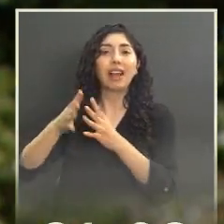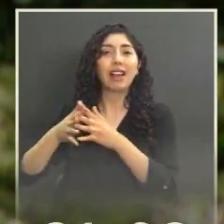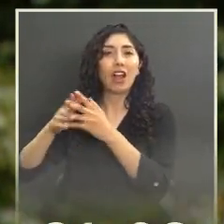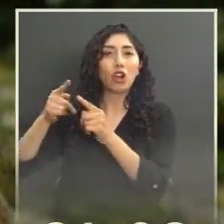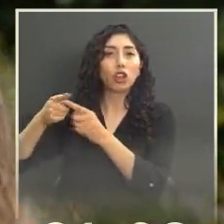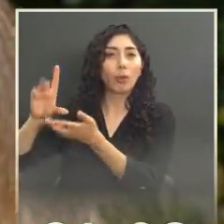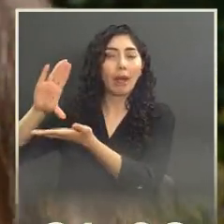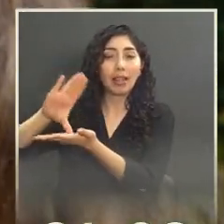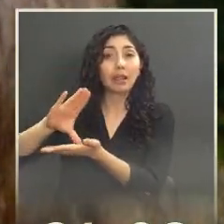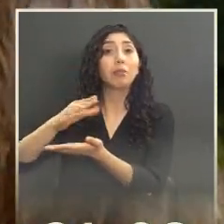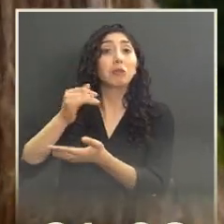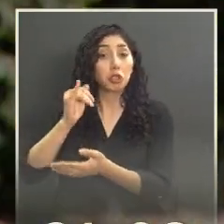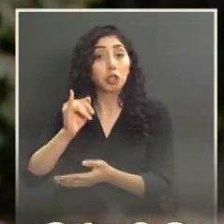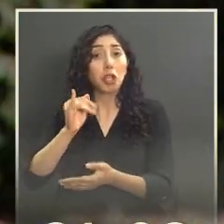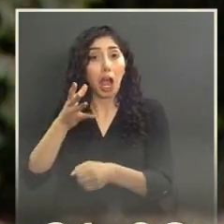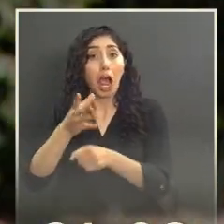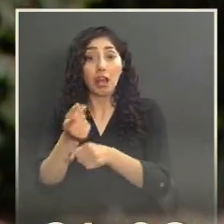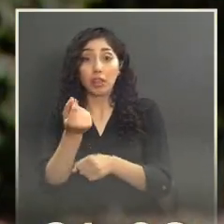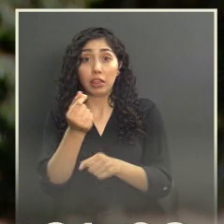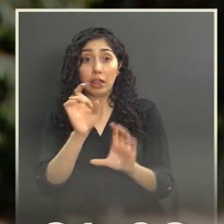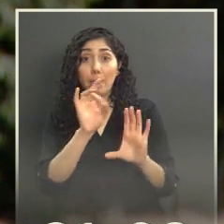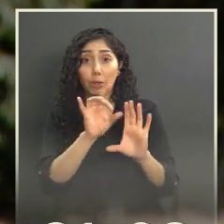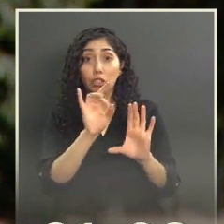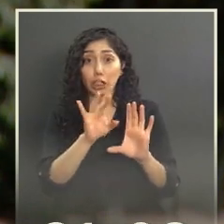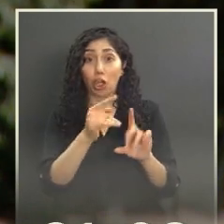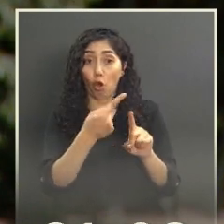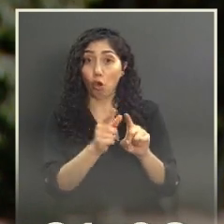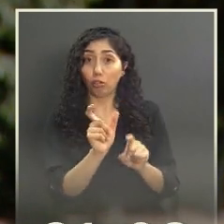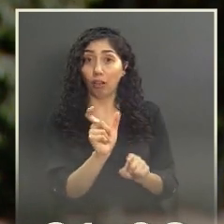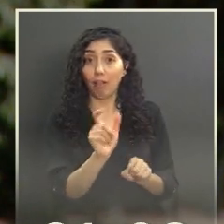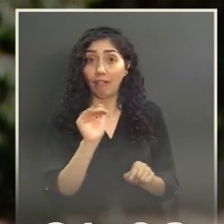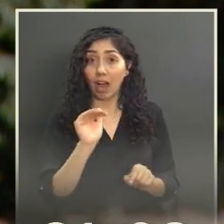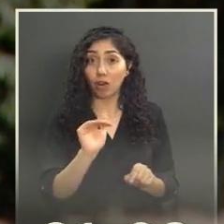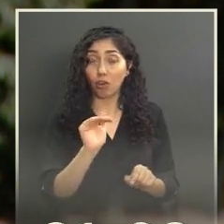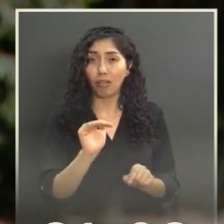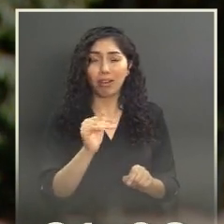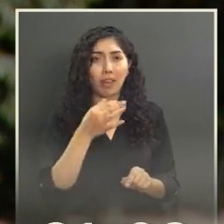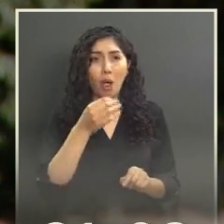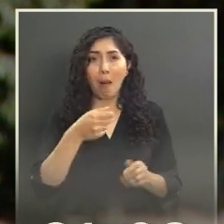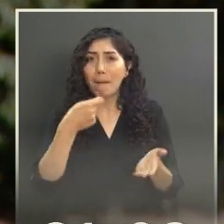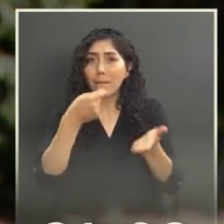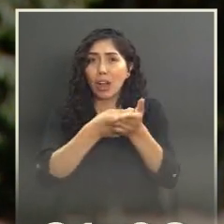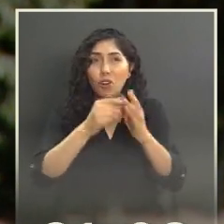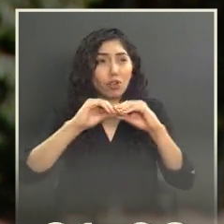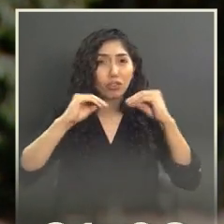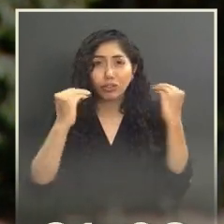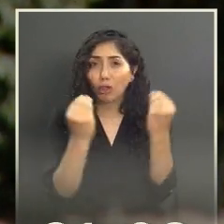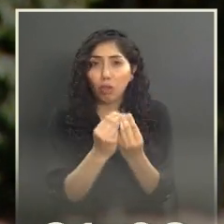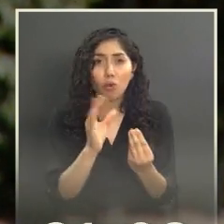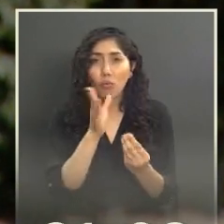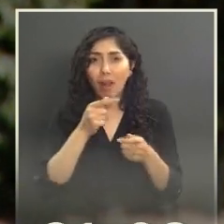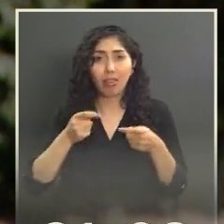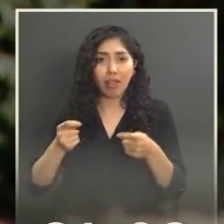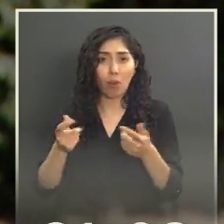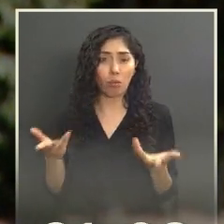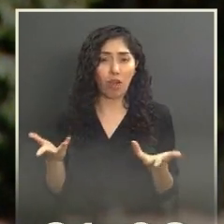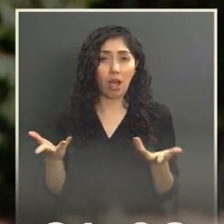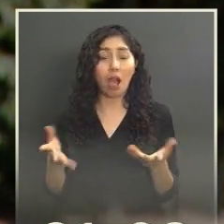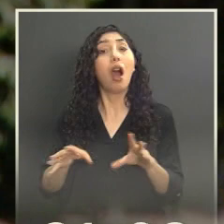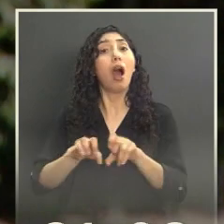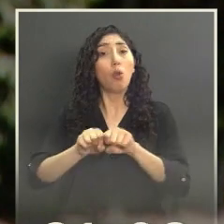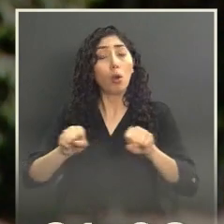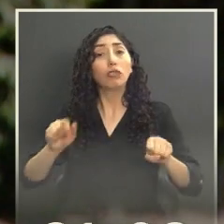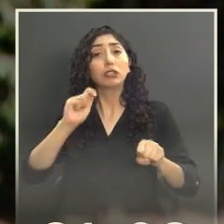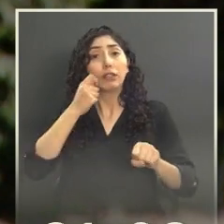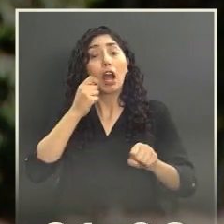una cuenta bancaria distinta. Pagó todo, no hay deuda de pensión de alimentos. El acuerdo comprendía que tenía que depositarse,